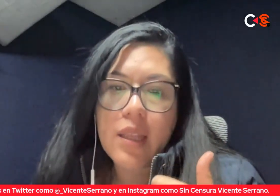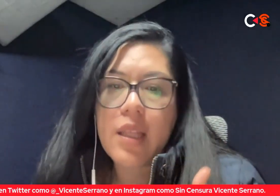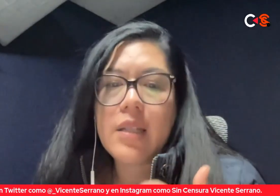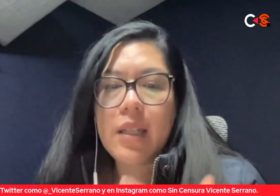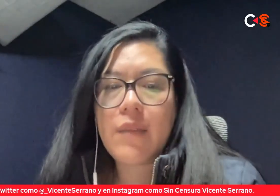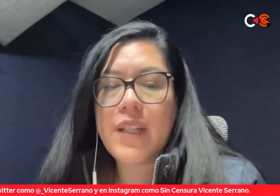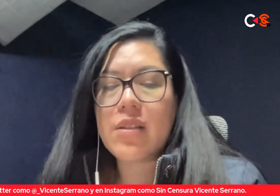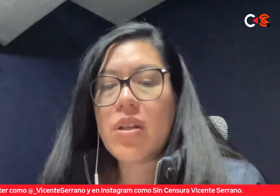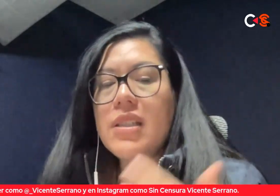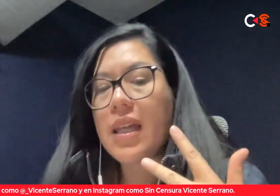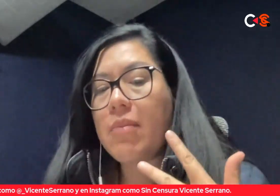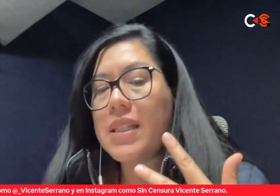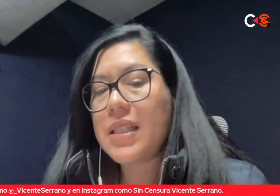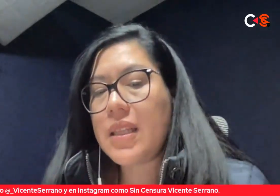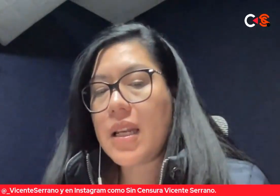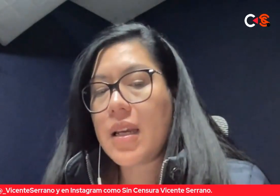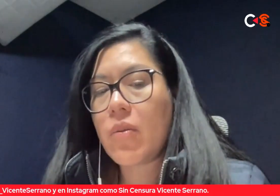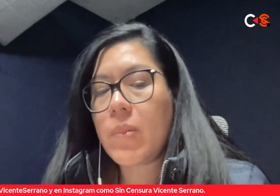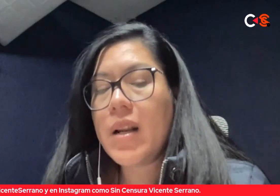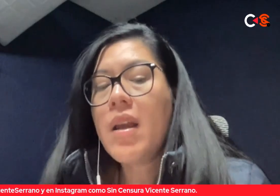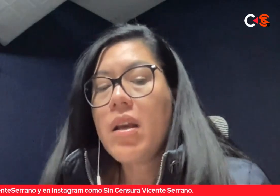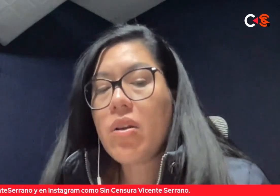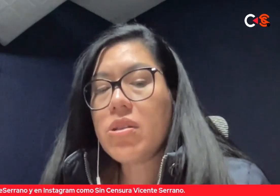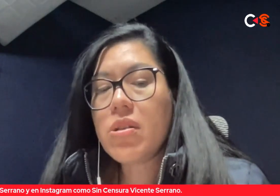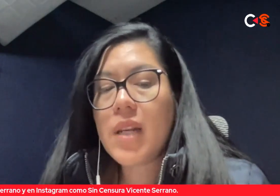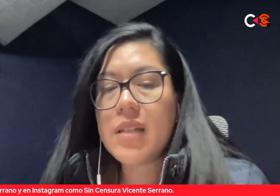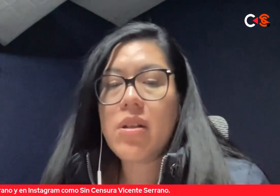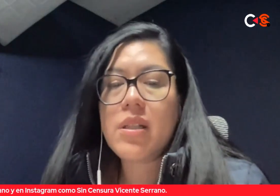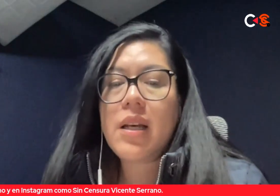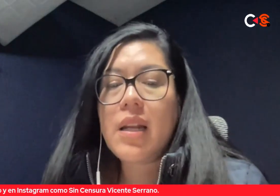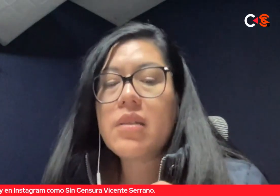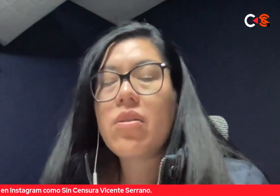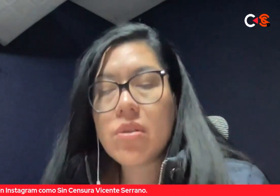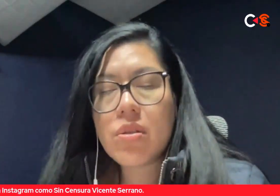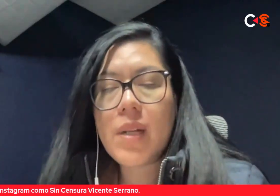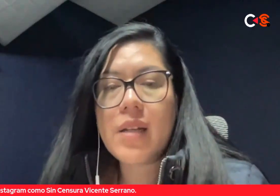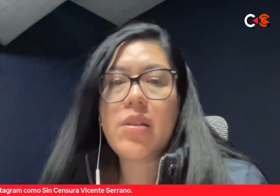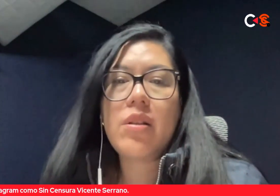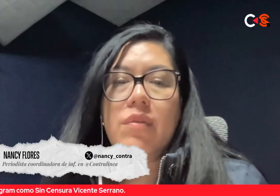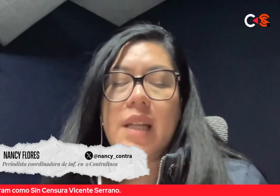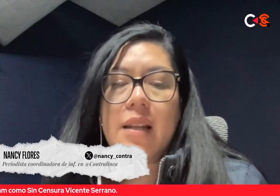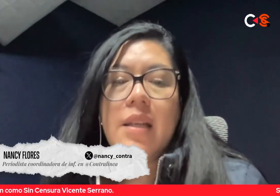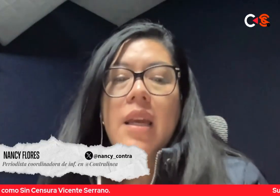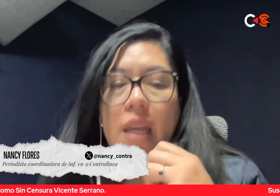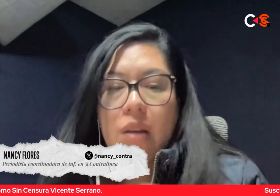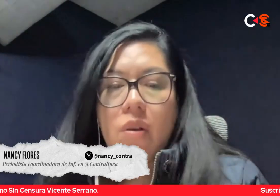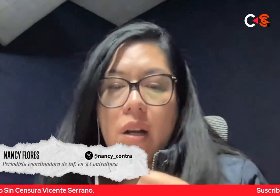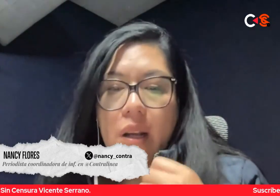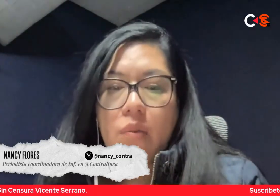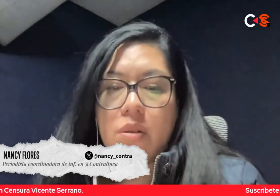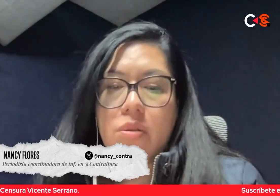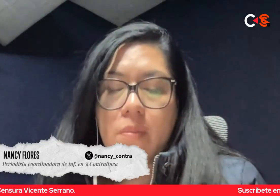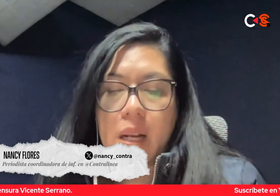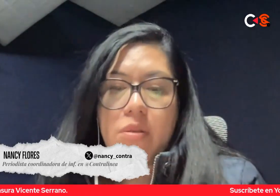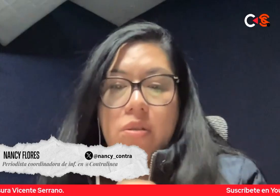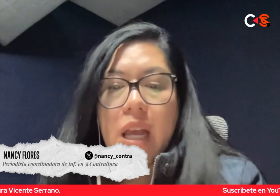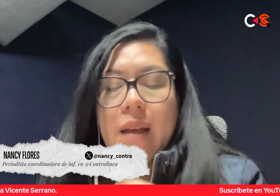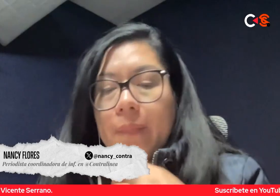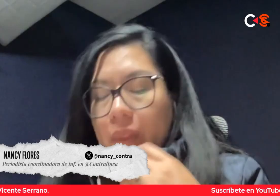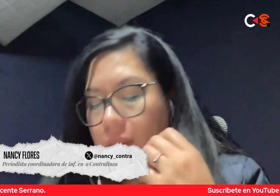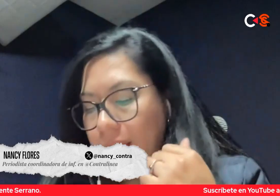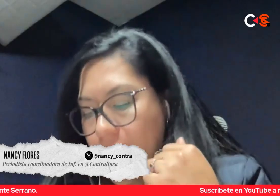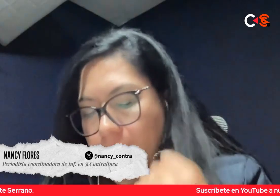mano de obra y la inteligencia mexicana se pudo trabajar en Brasil. Exactamente lo mismo funciona acá, pero me parece súper interesantísimo porque lo que tú planteas también tiene que